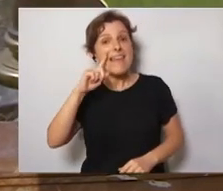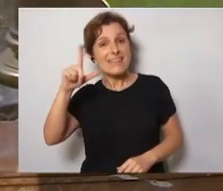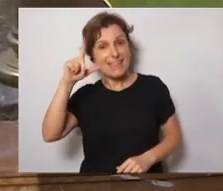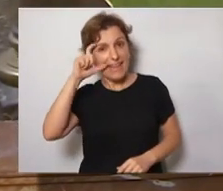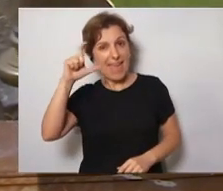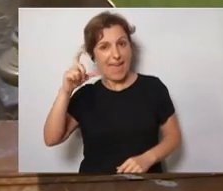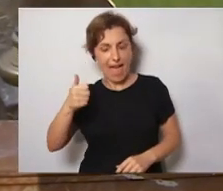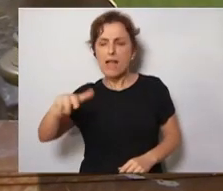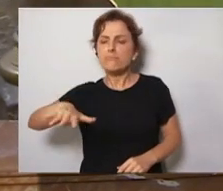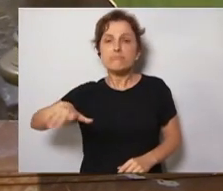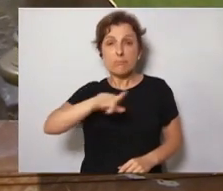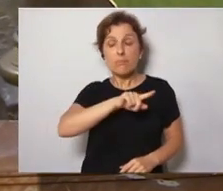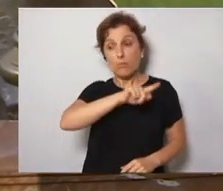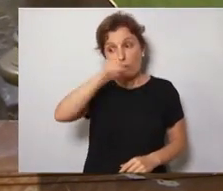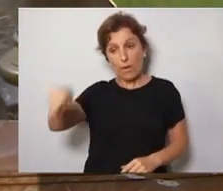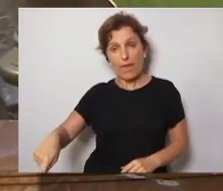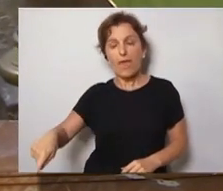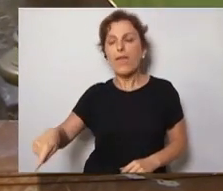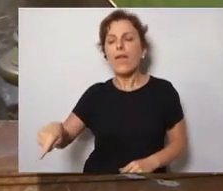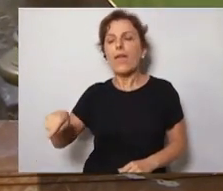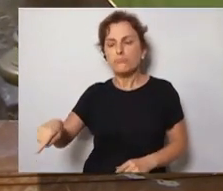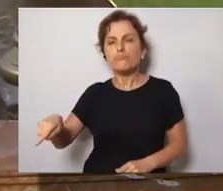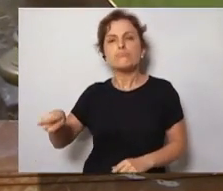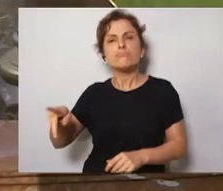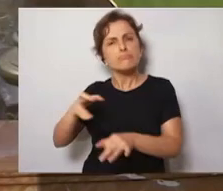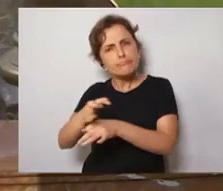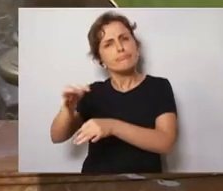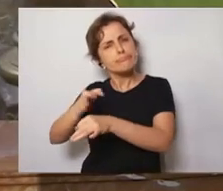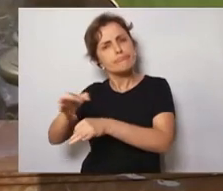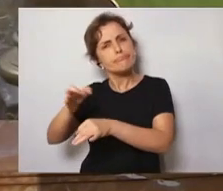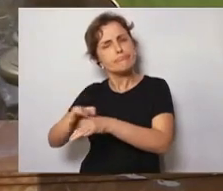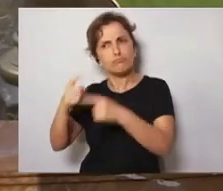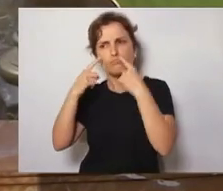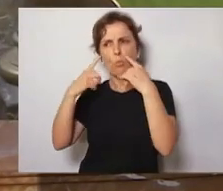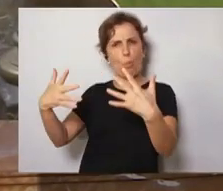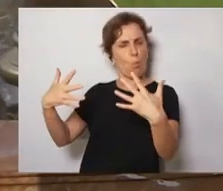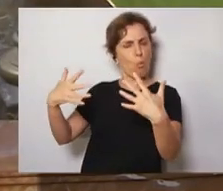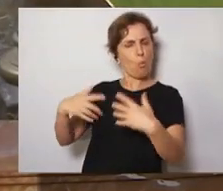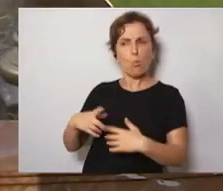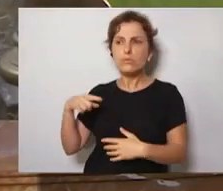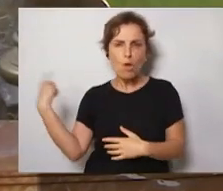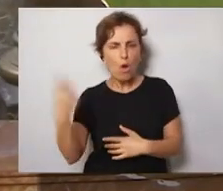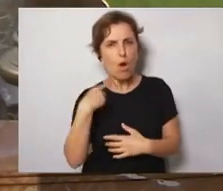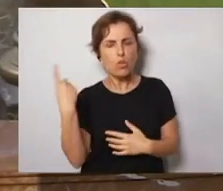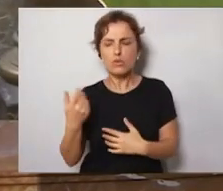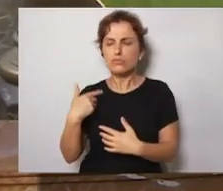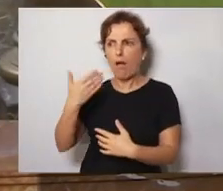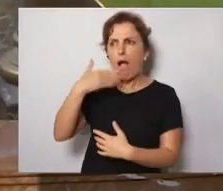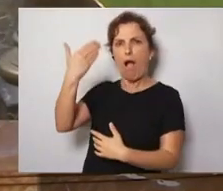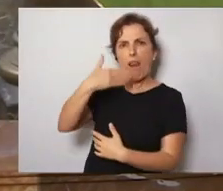se extendió en toda la región enseñaba en las sinagogas de ellos y todos lo alababan